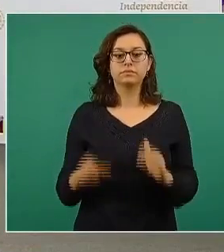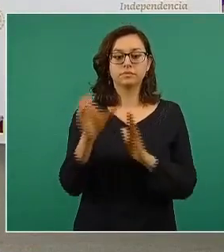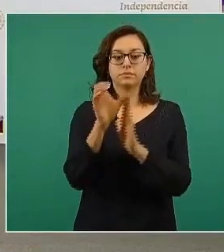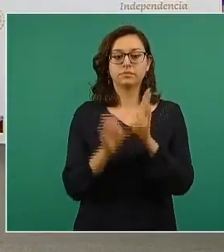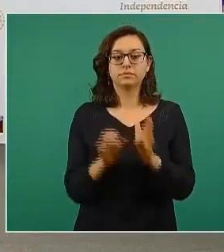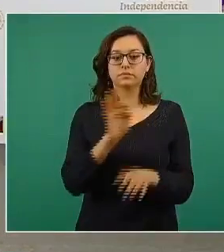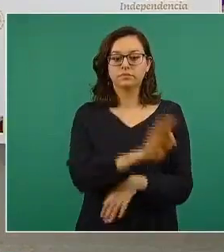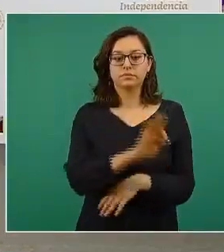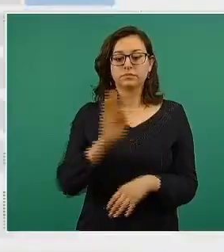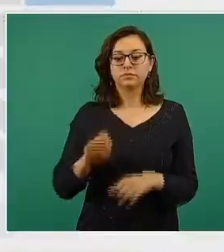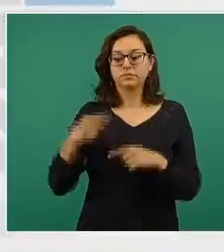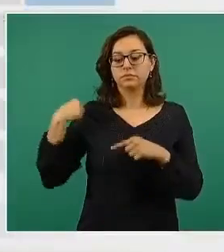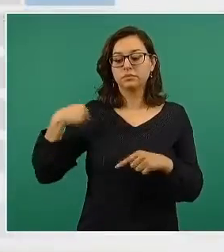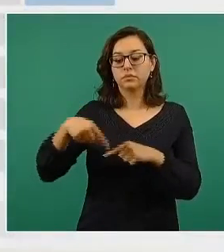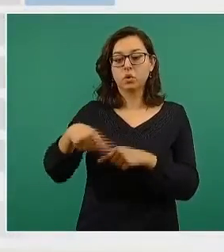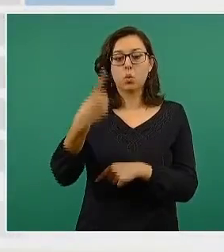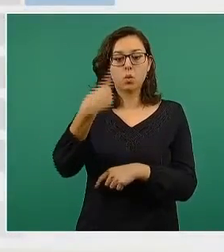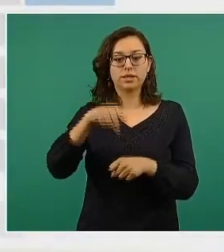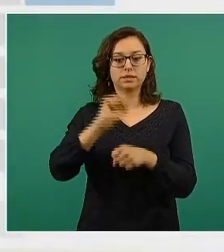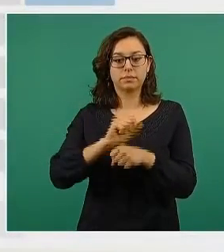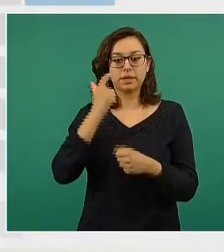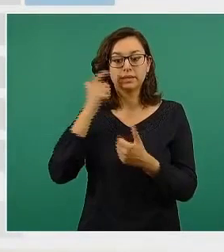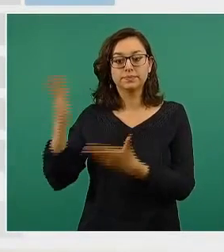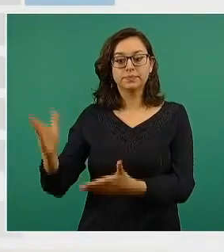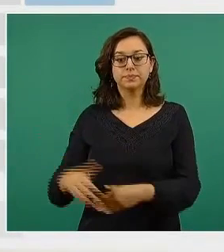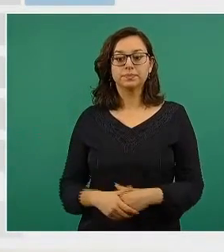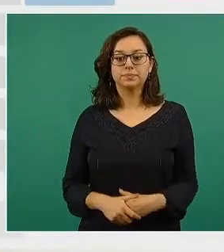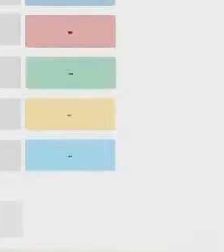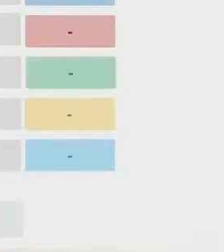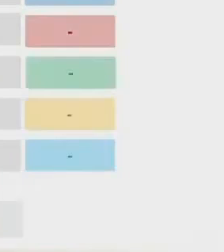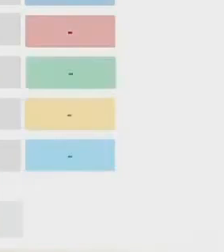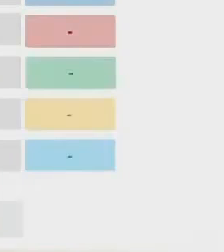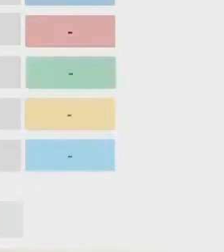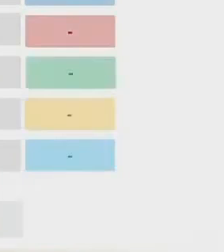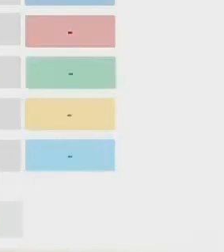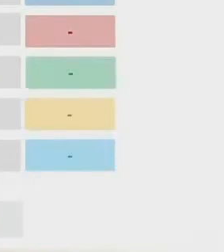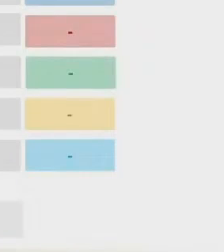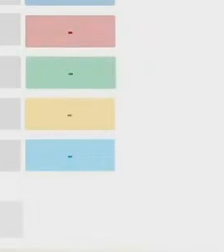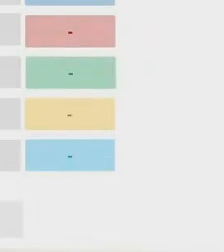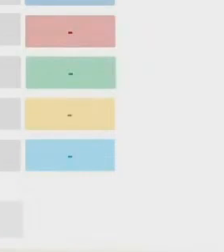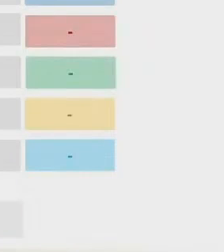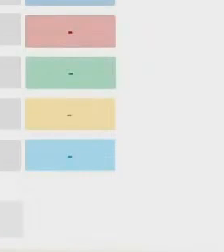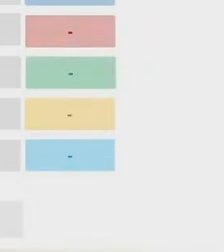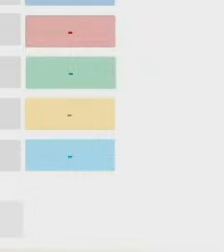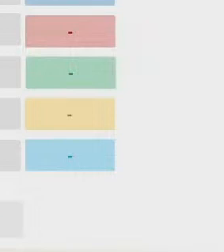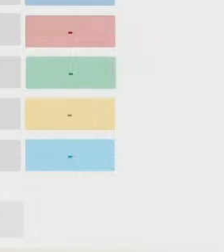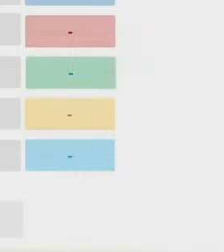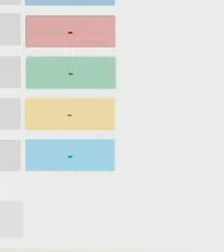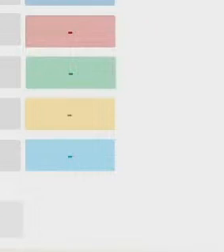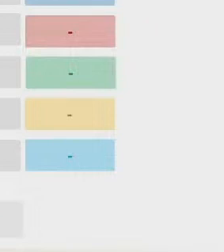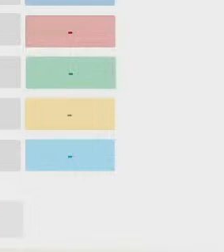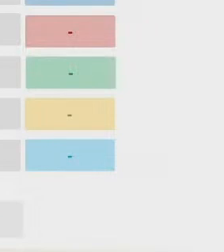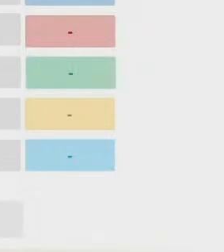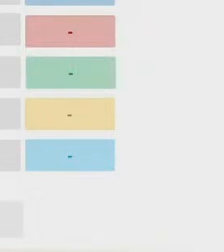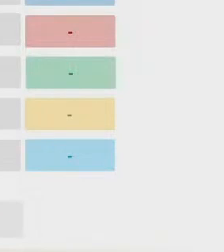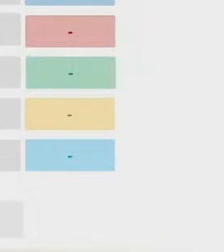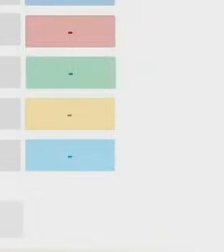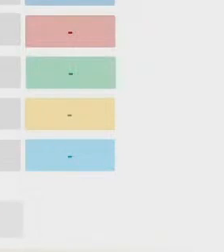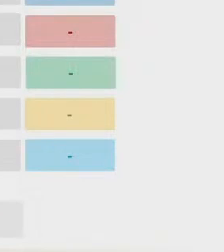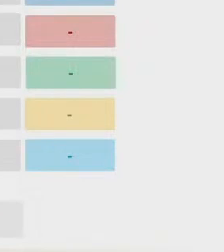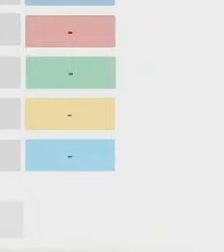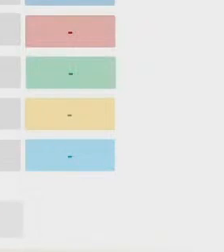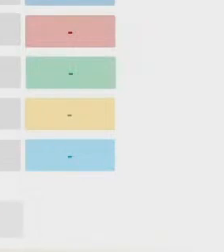calendario cumplido para la semana. Hoy, para esta semana, solamente Pfizer-BioNTech. Yo aquí lo